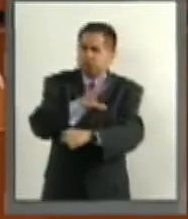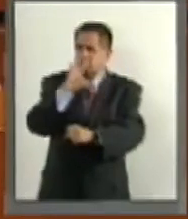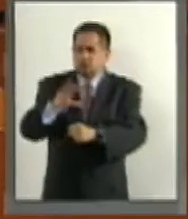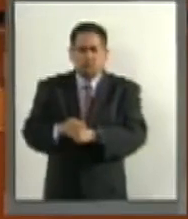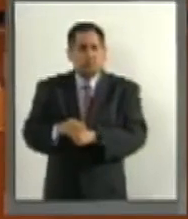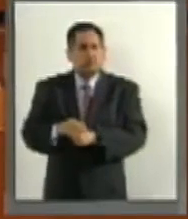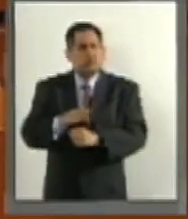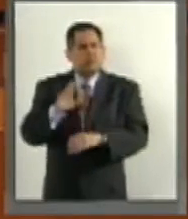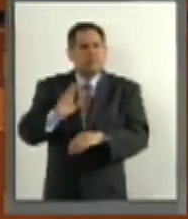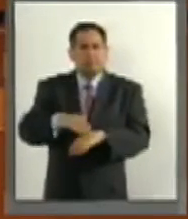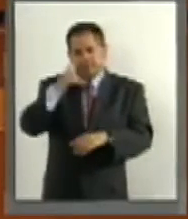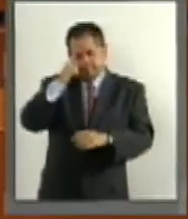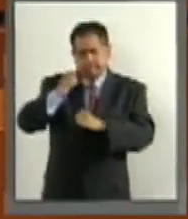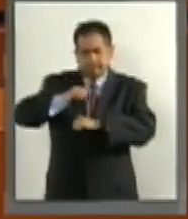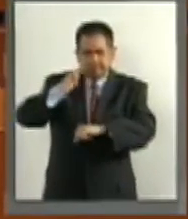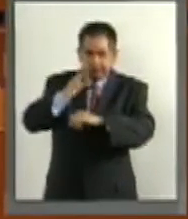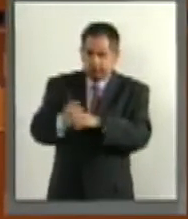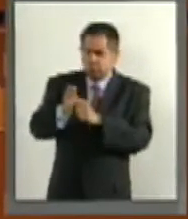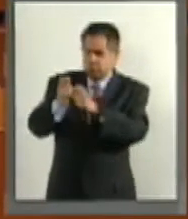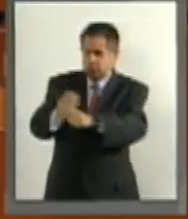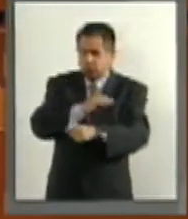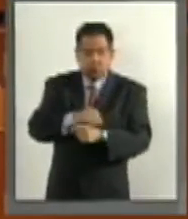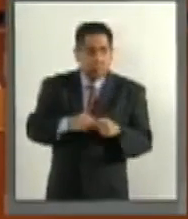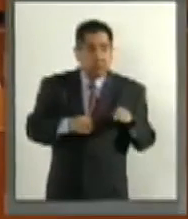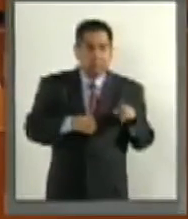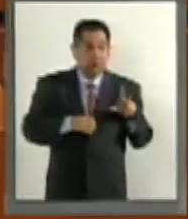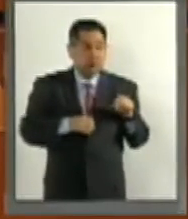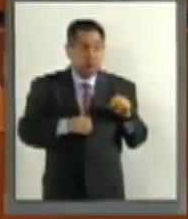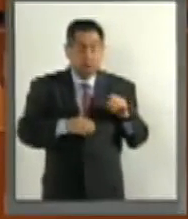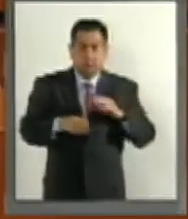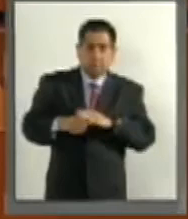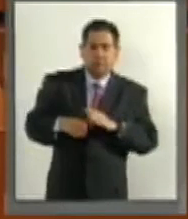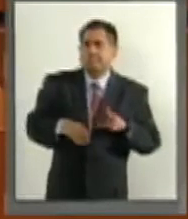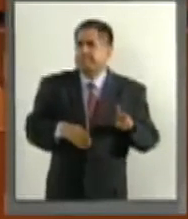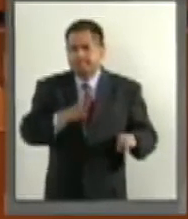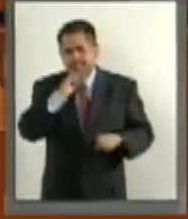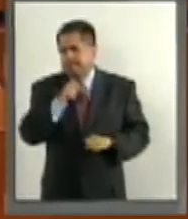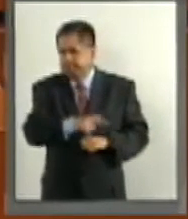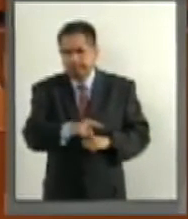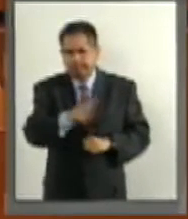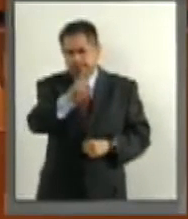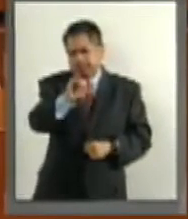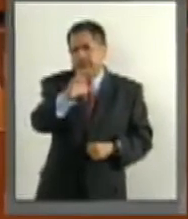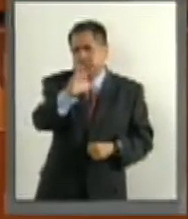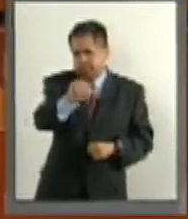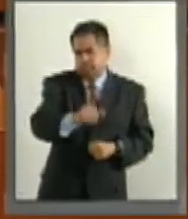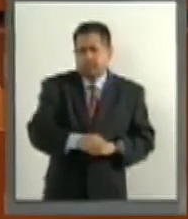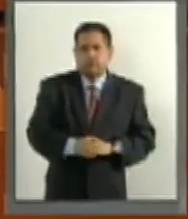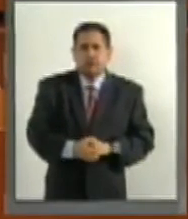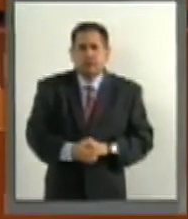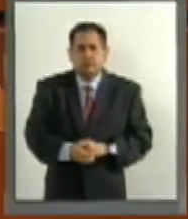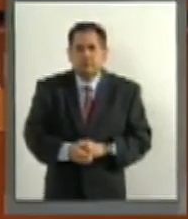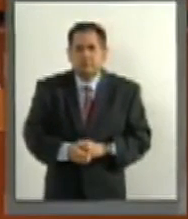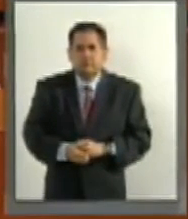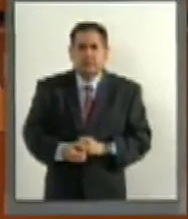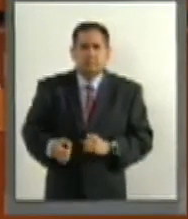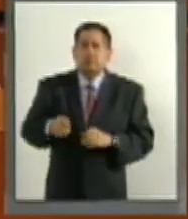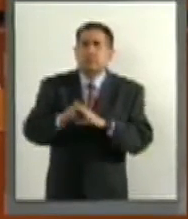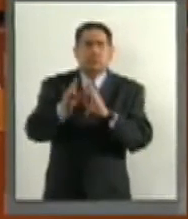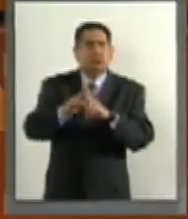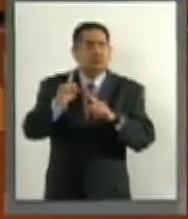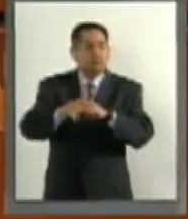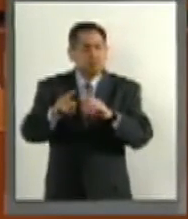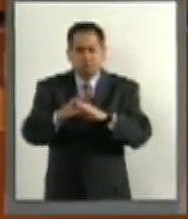inherentes al cargo o función del poder público. Se establece que la violencia política se manifiesta a través